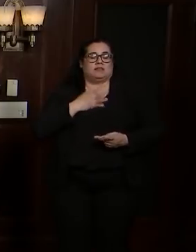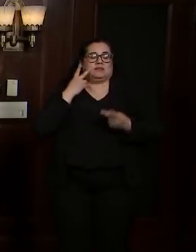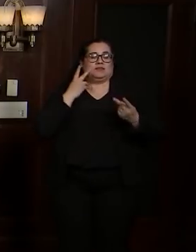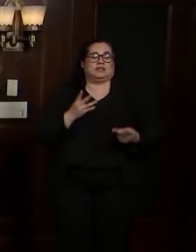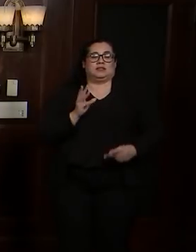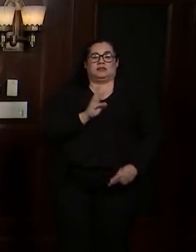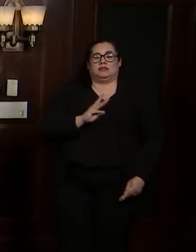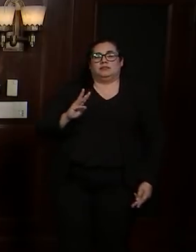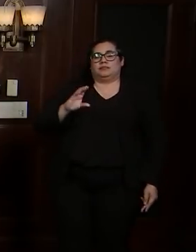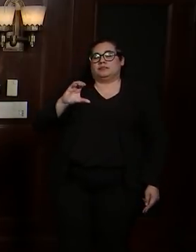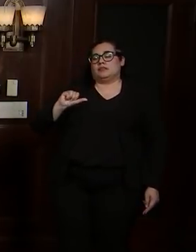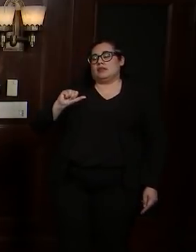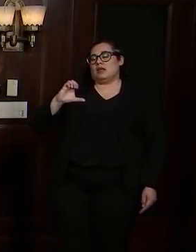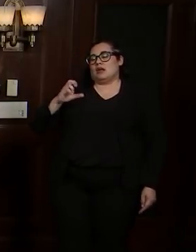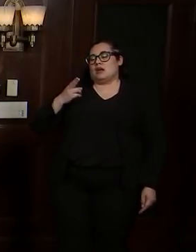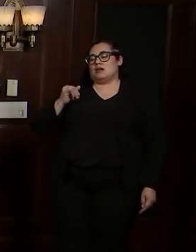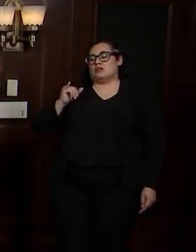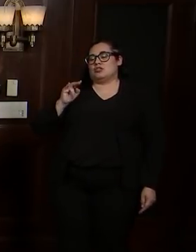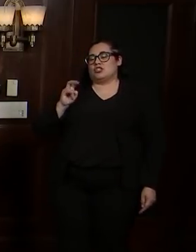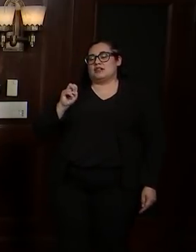página